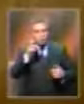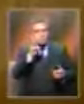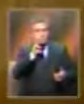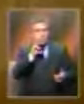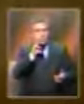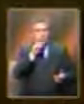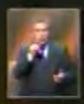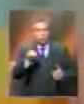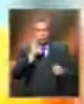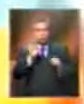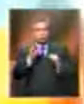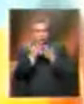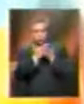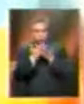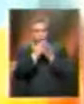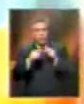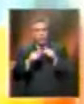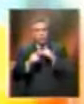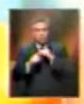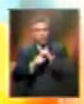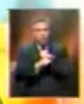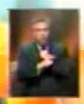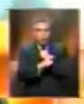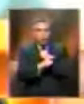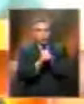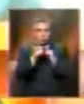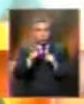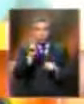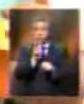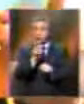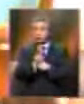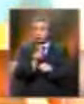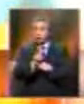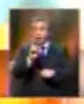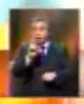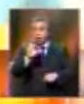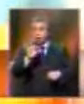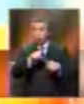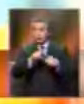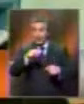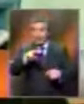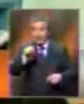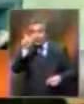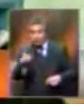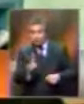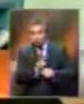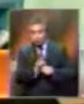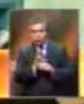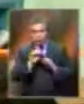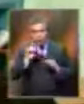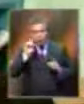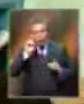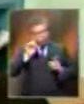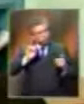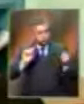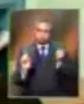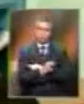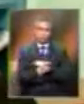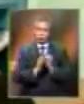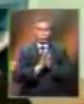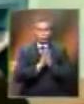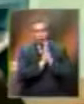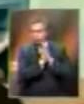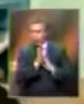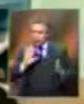miércoles, Biología. Como que ahí cambió todo, de verdad. La profe Roxana hizo el clic en mi vida, hizo que todo se diera vuelta y que